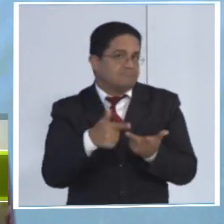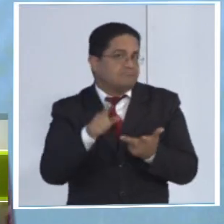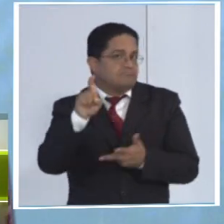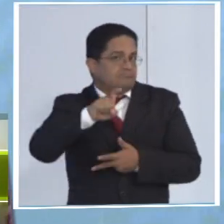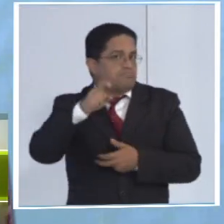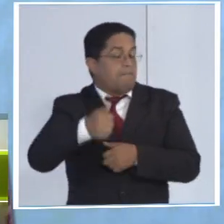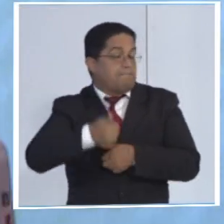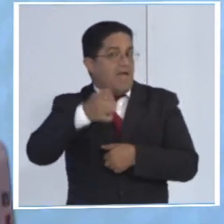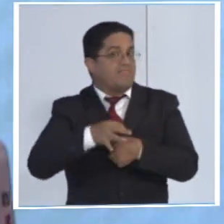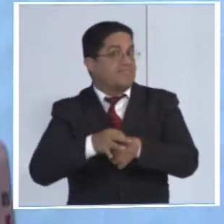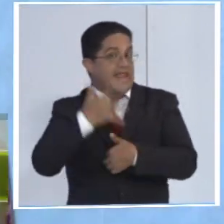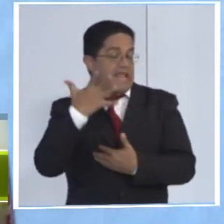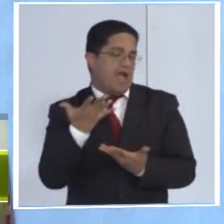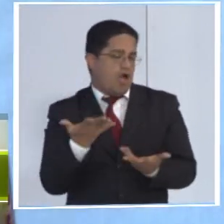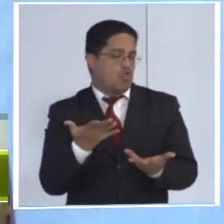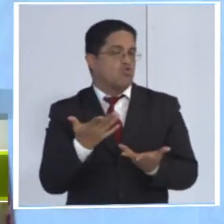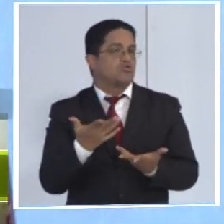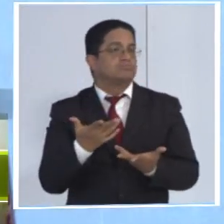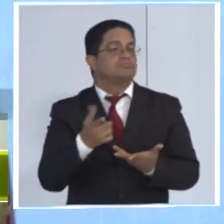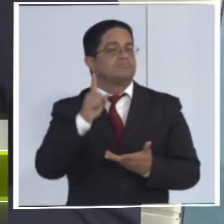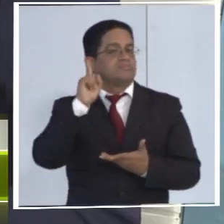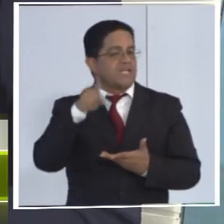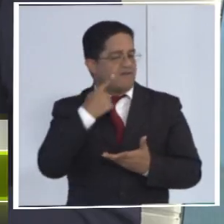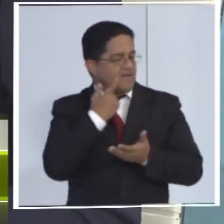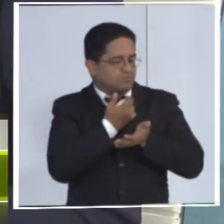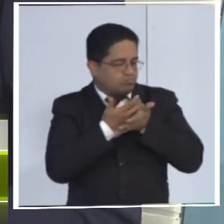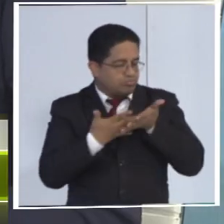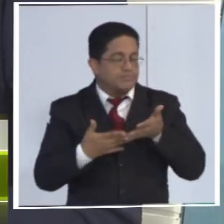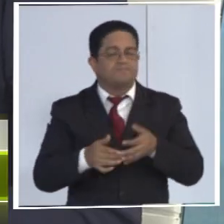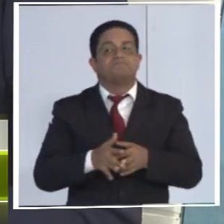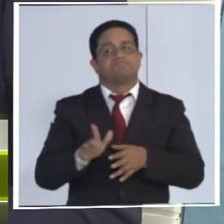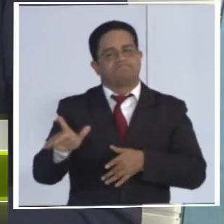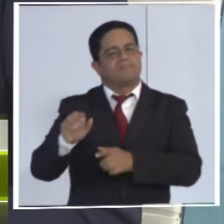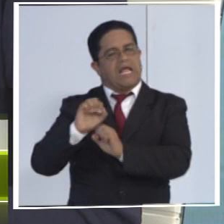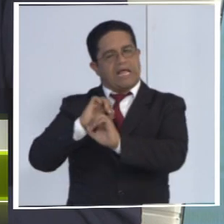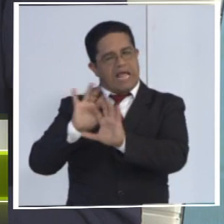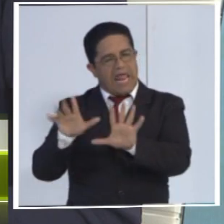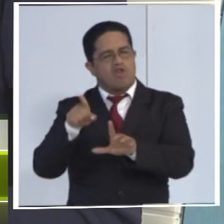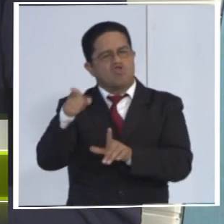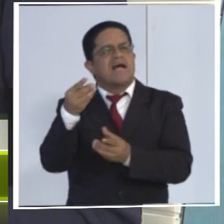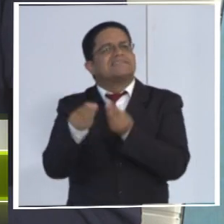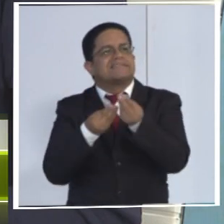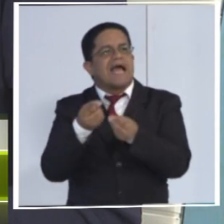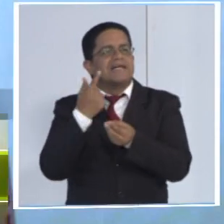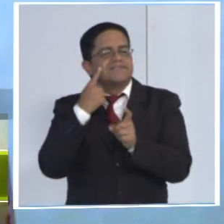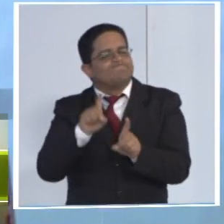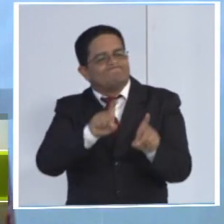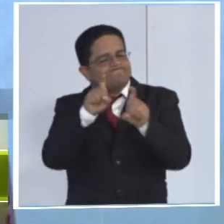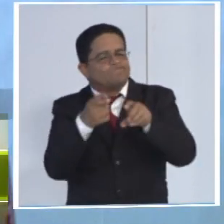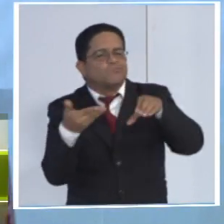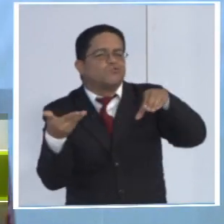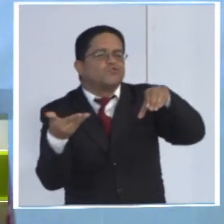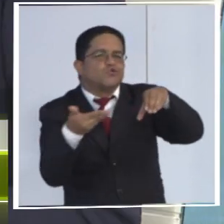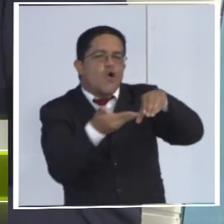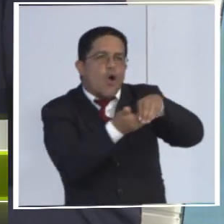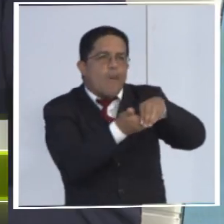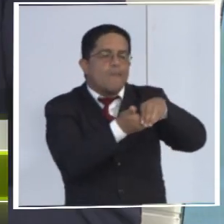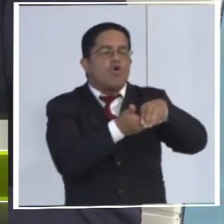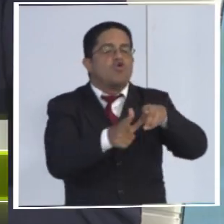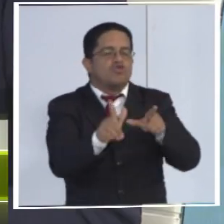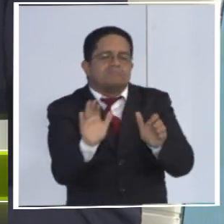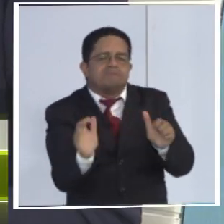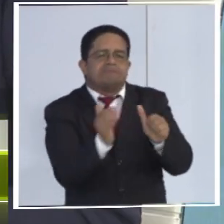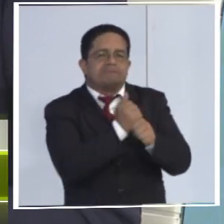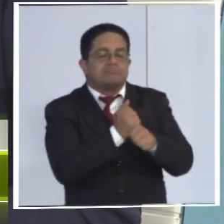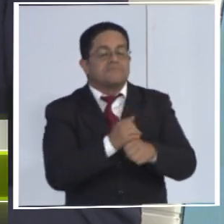15 centímetros, pues en este caso, hay que drenarlo. Claro, esto se determina a través del estudio de imagen, a través de esta tomografía. De una tomografía. Por supuesto, y